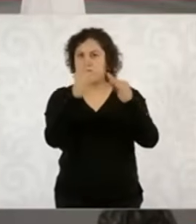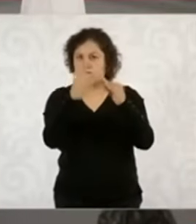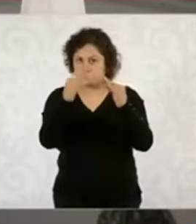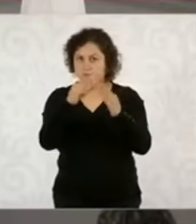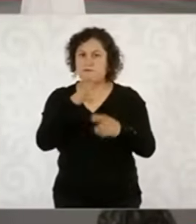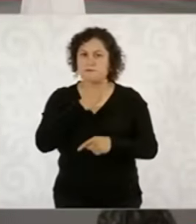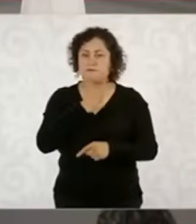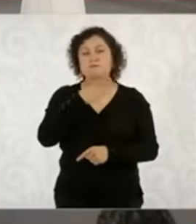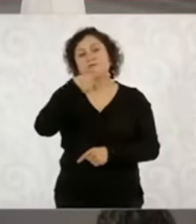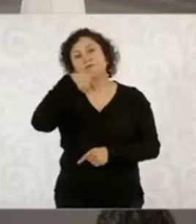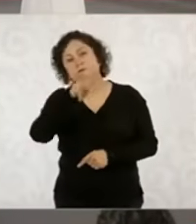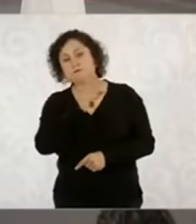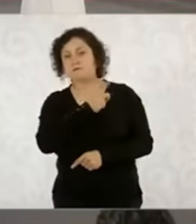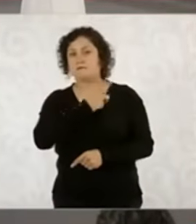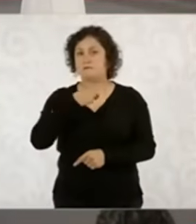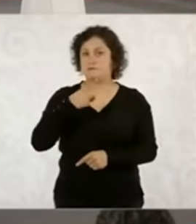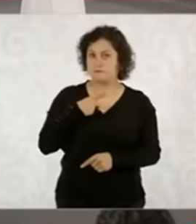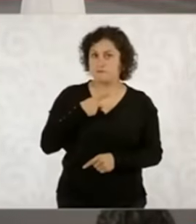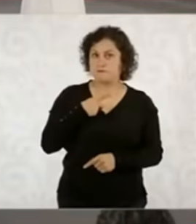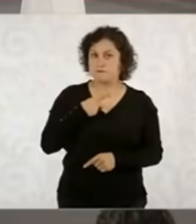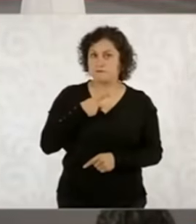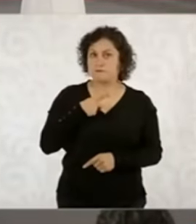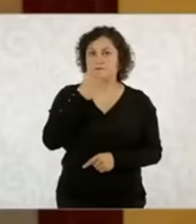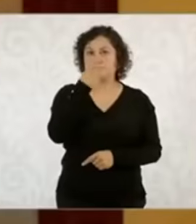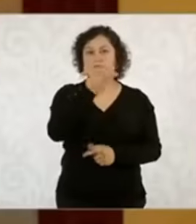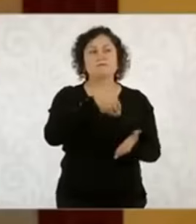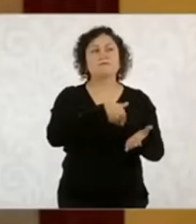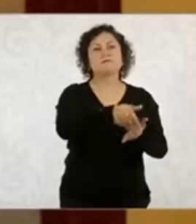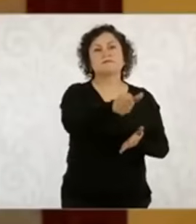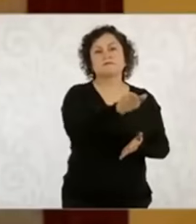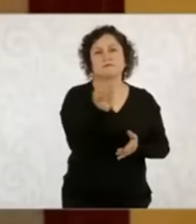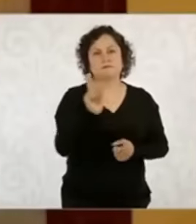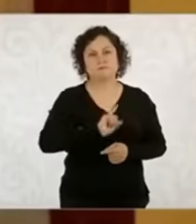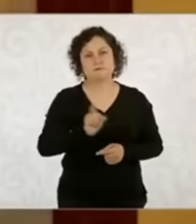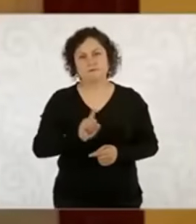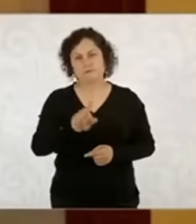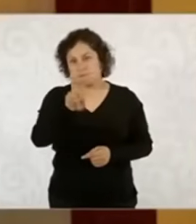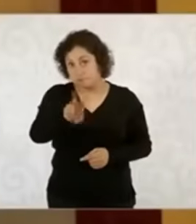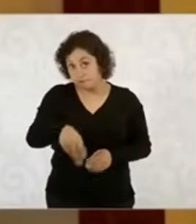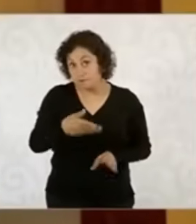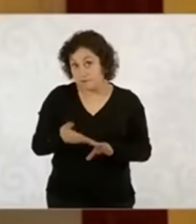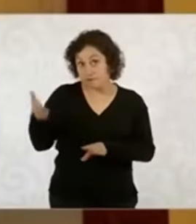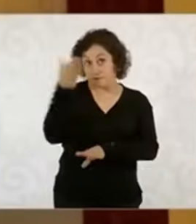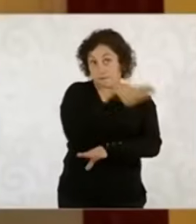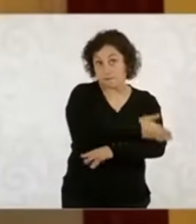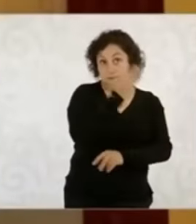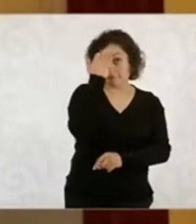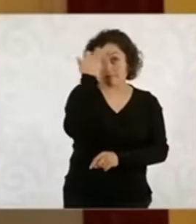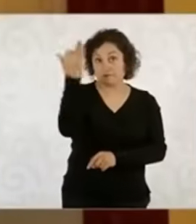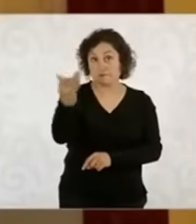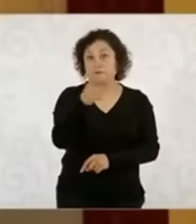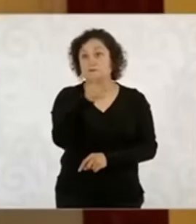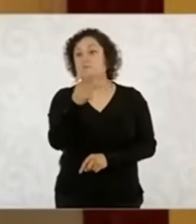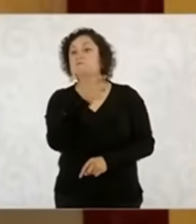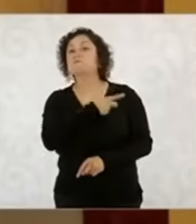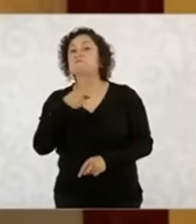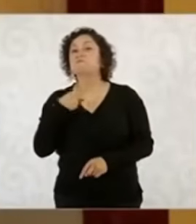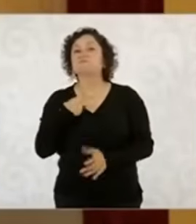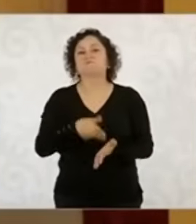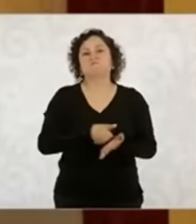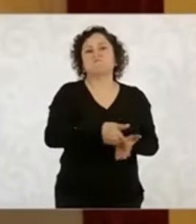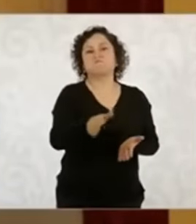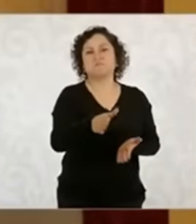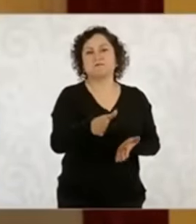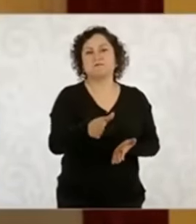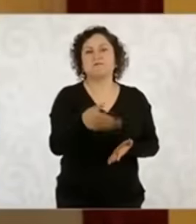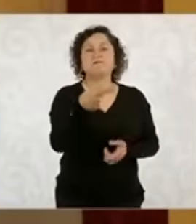irregular, la idea es que ya no haya desalojos. Antes era lo que se acostumbraba, lo prohibió el licenciado López Obrador